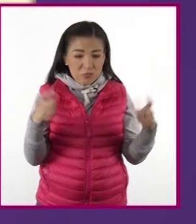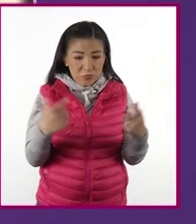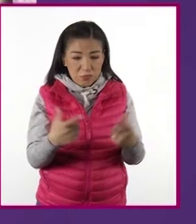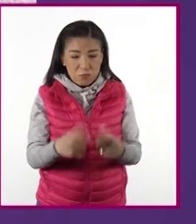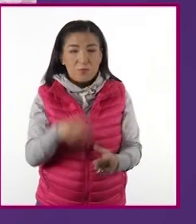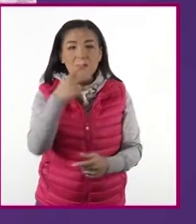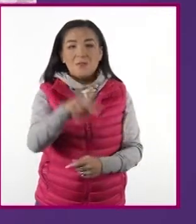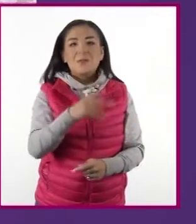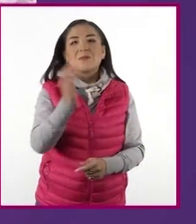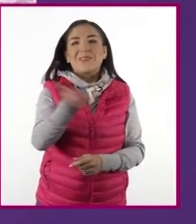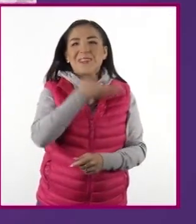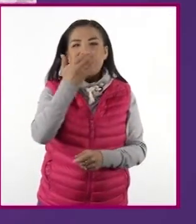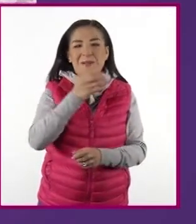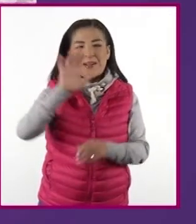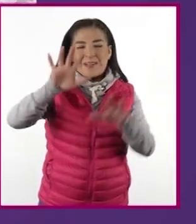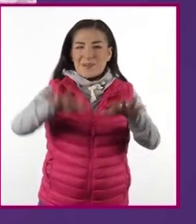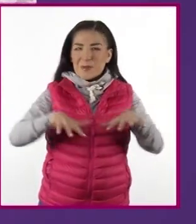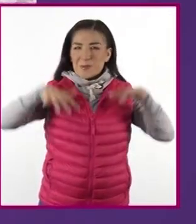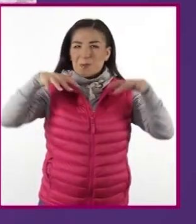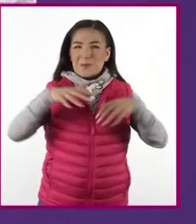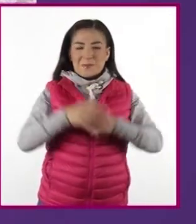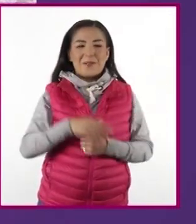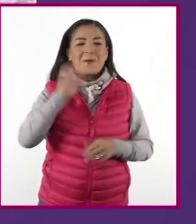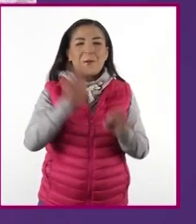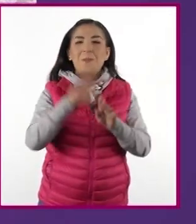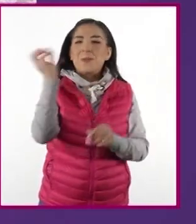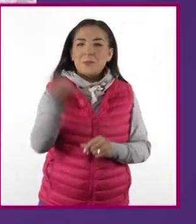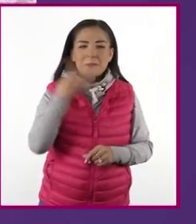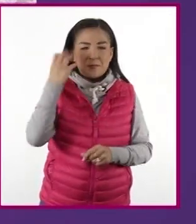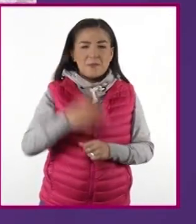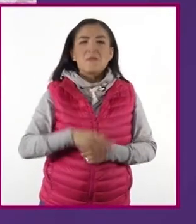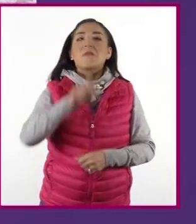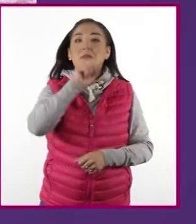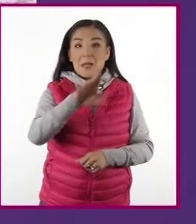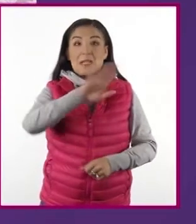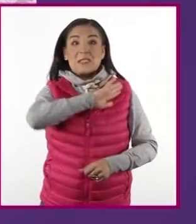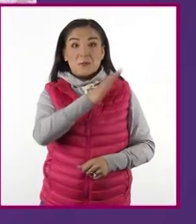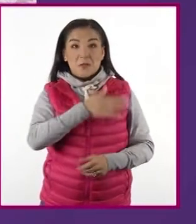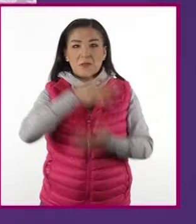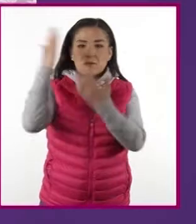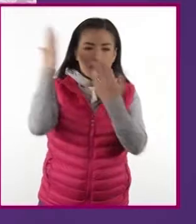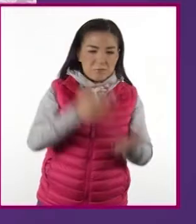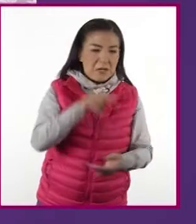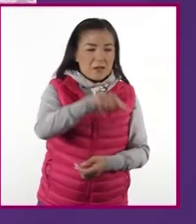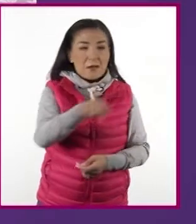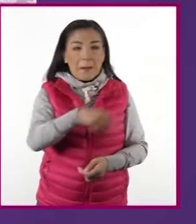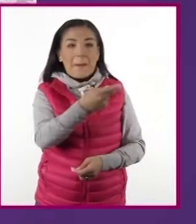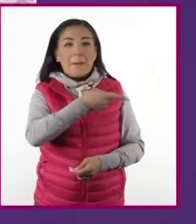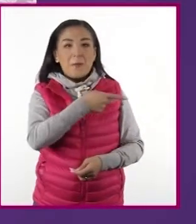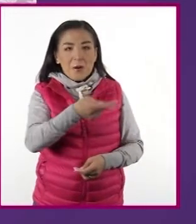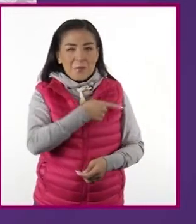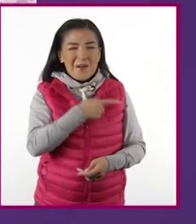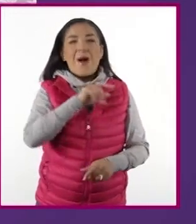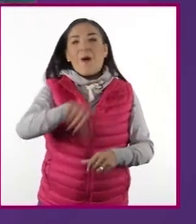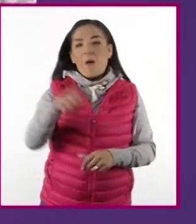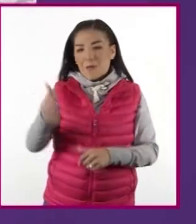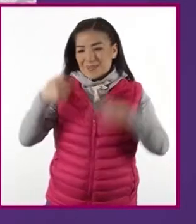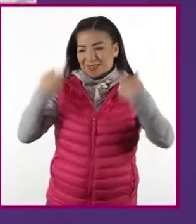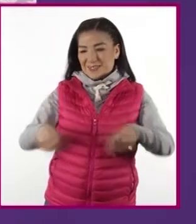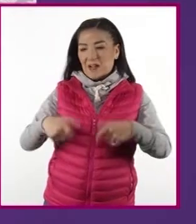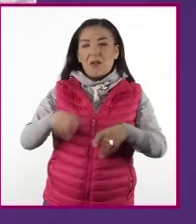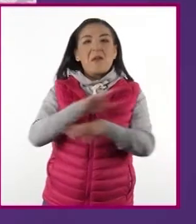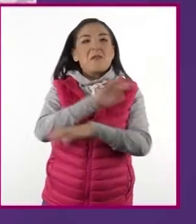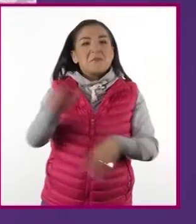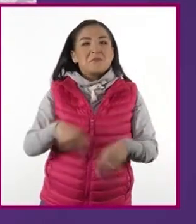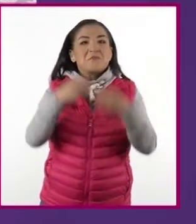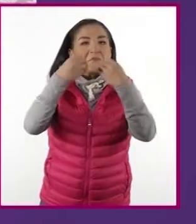Real Audiencia. También había españoles que llegaron pobres y otros que habían perdido su riqueza. De